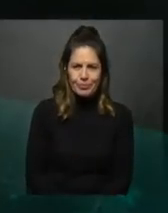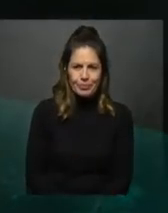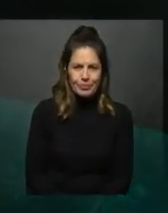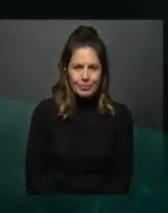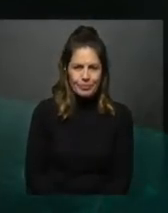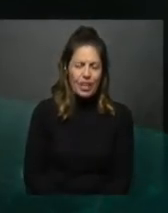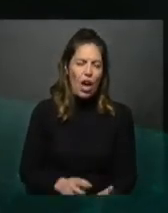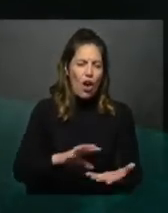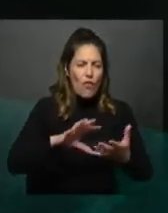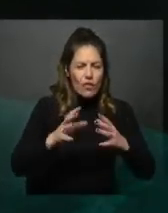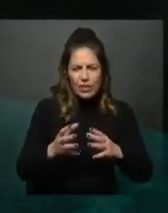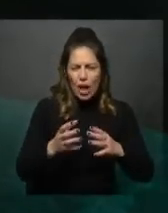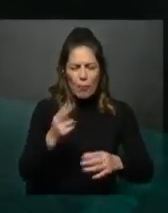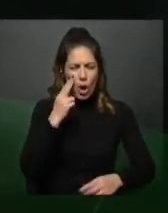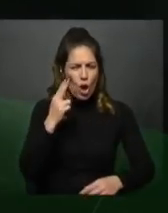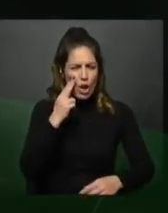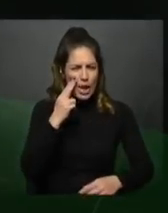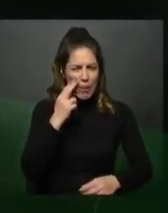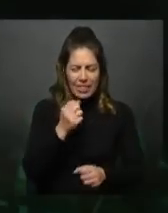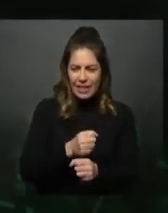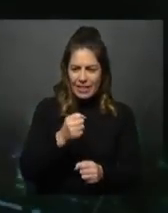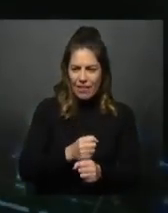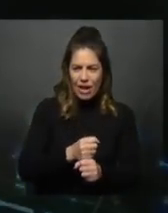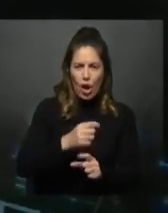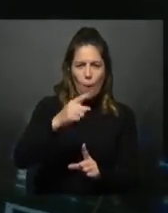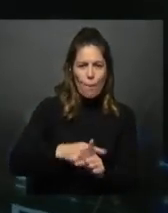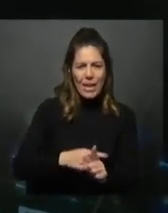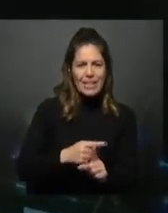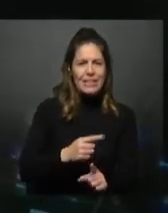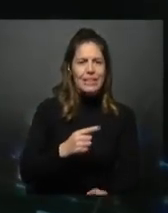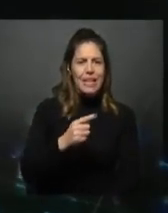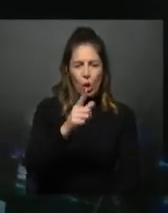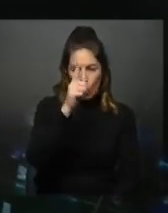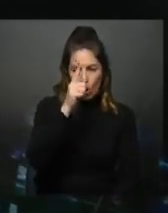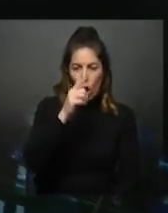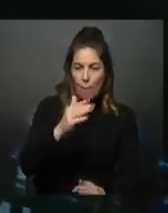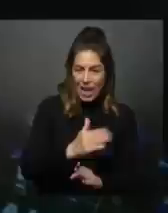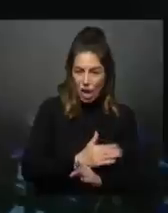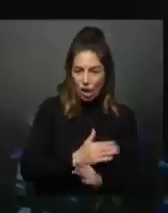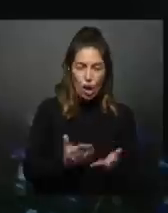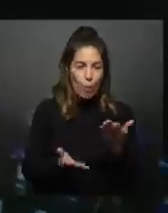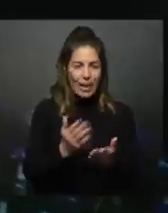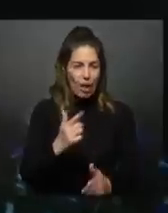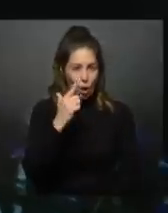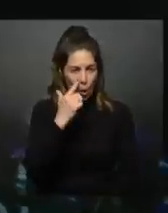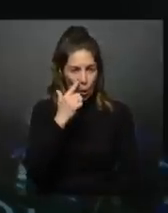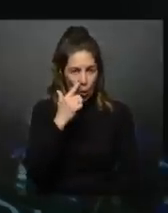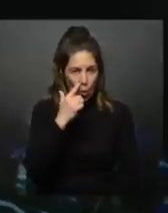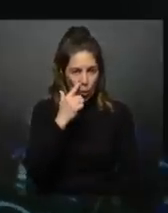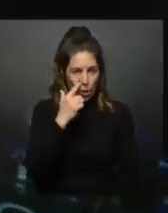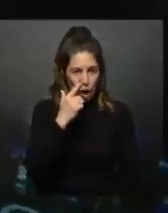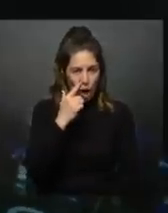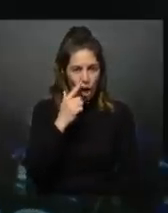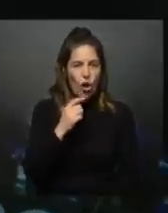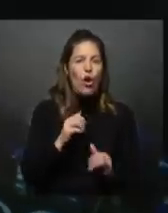la conflictividad del laboral en el mes de julio fue menor que la de junio cuando el índice elaborado por la Universidad Católica